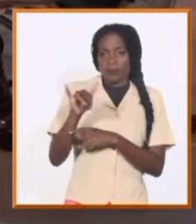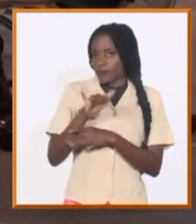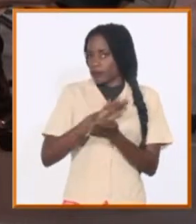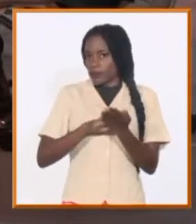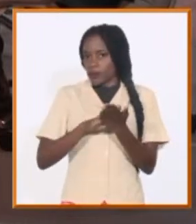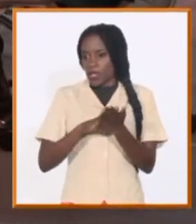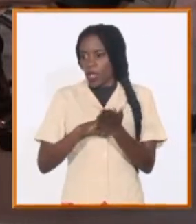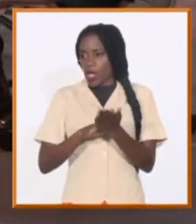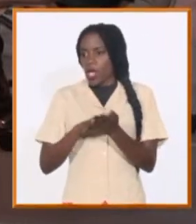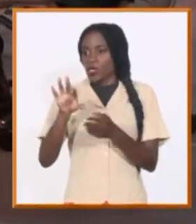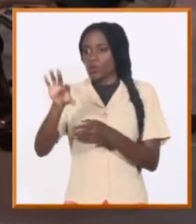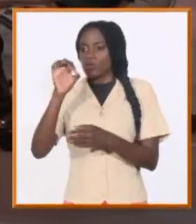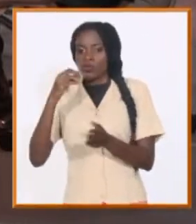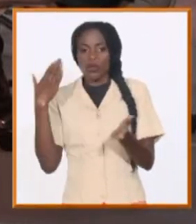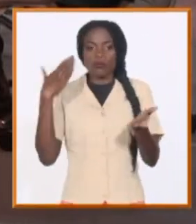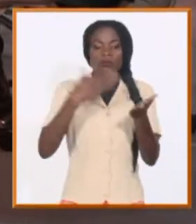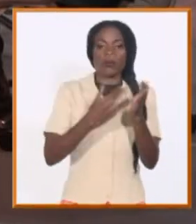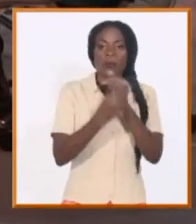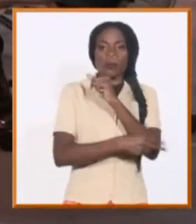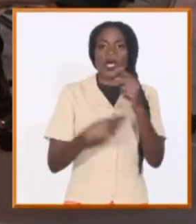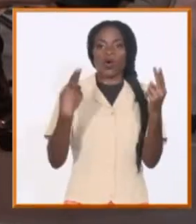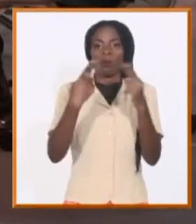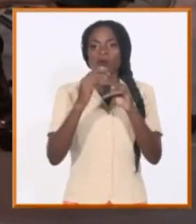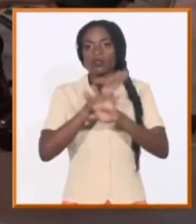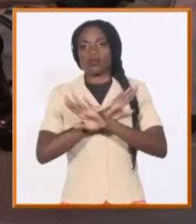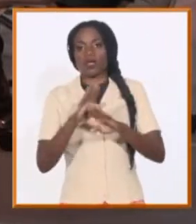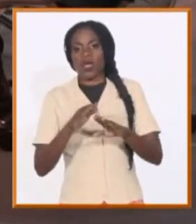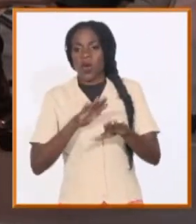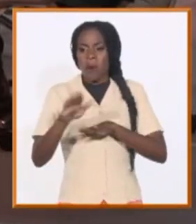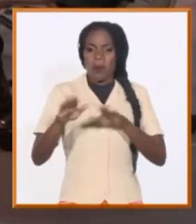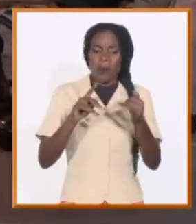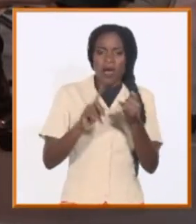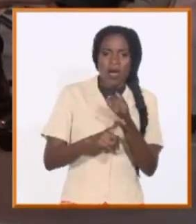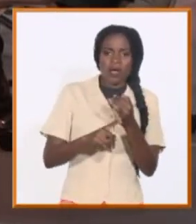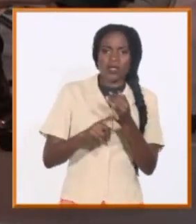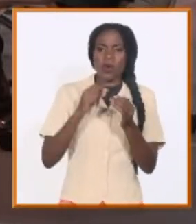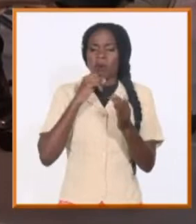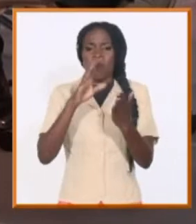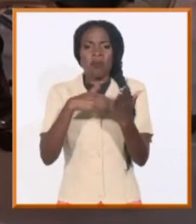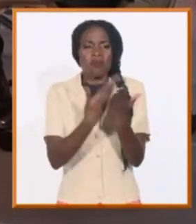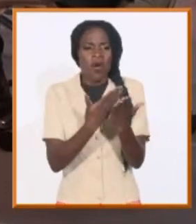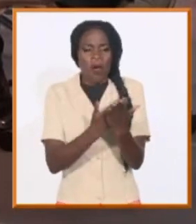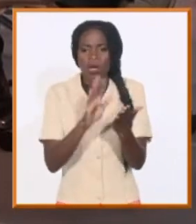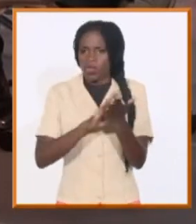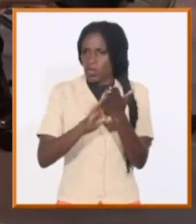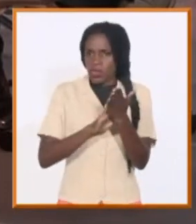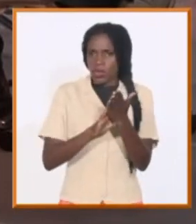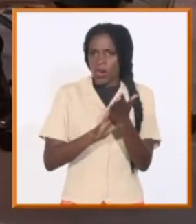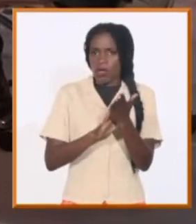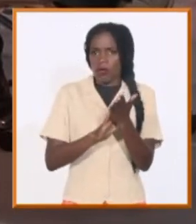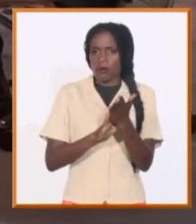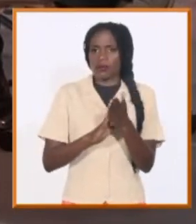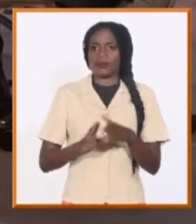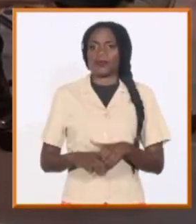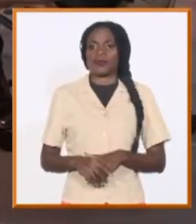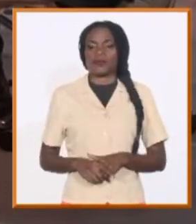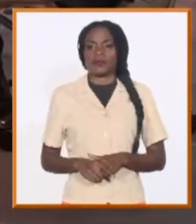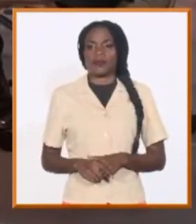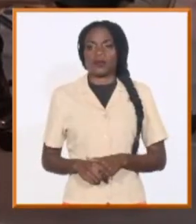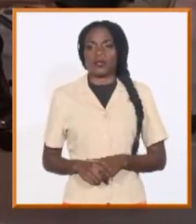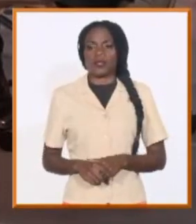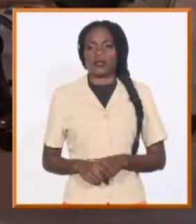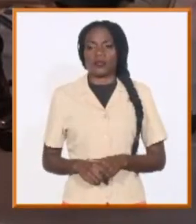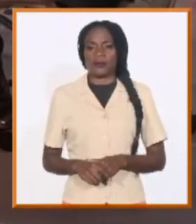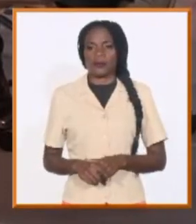mayoría. Y eso cambiará también la dinámica y la manera en que tendrán que enfrentar a estos técnicos. Eso se lo dejo al organismo, pero creo que es parte también de las realidades